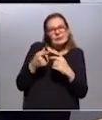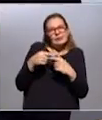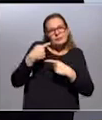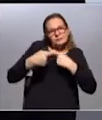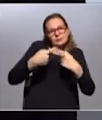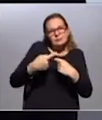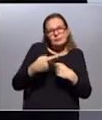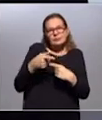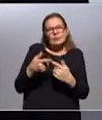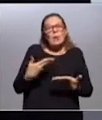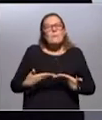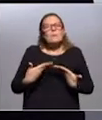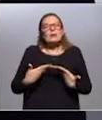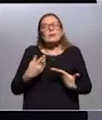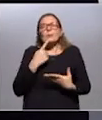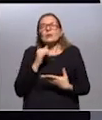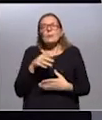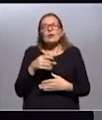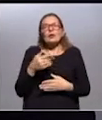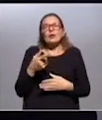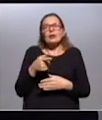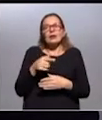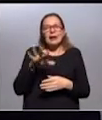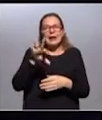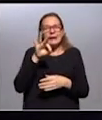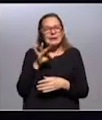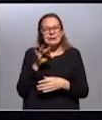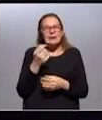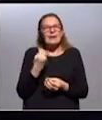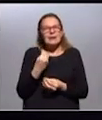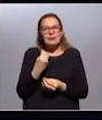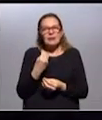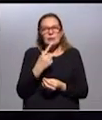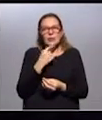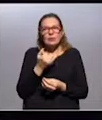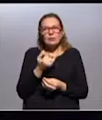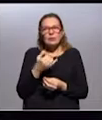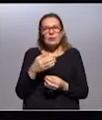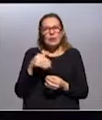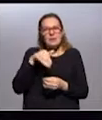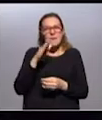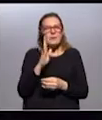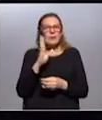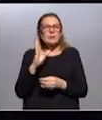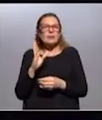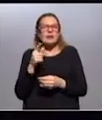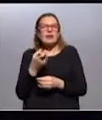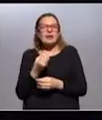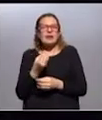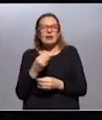y que empezó en la elección que hizo el movimiento participación popular que